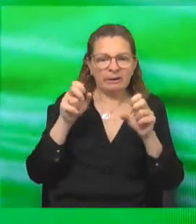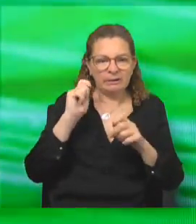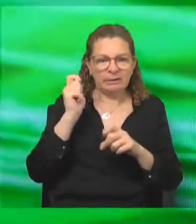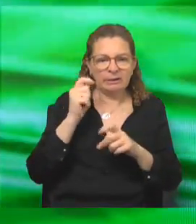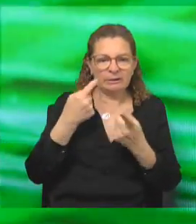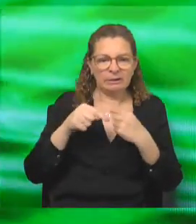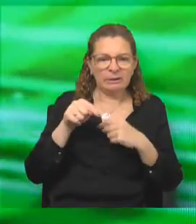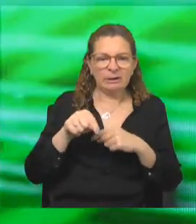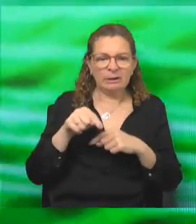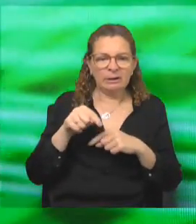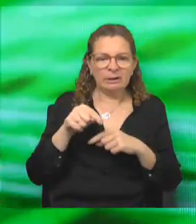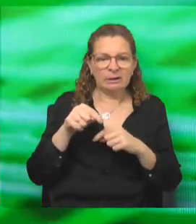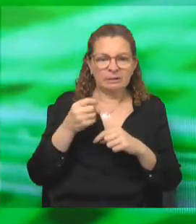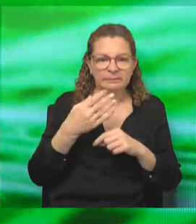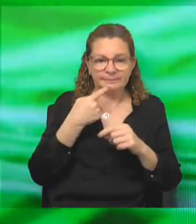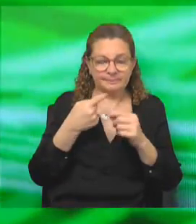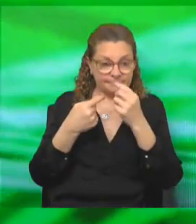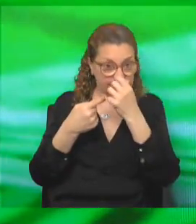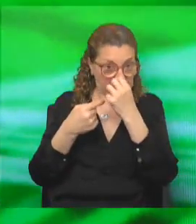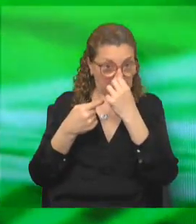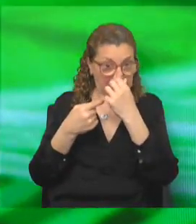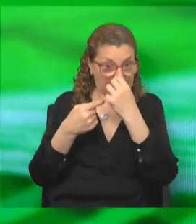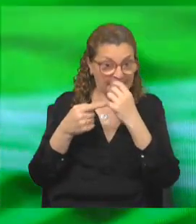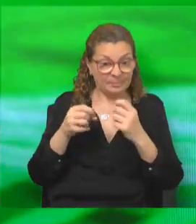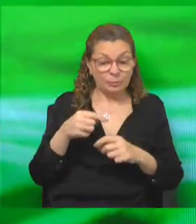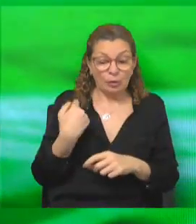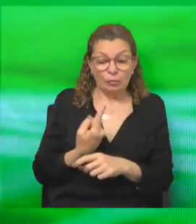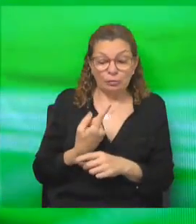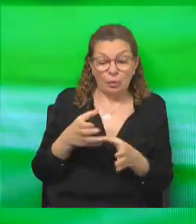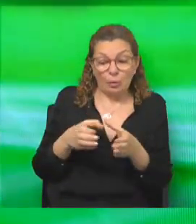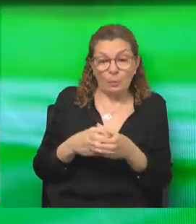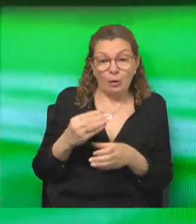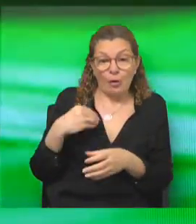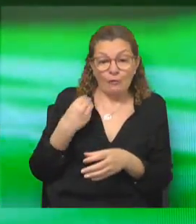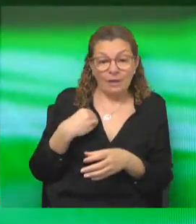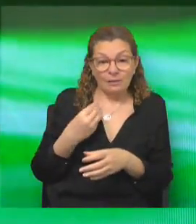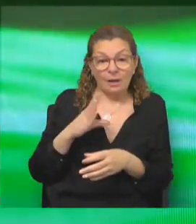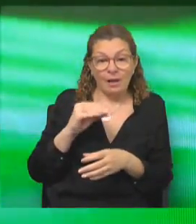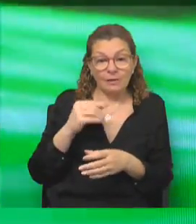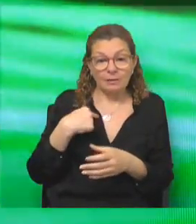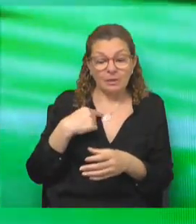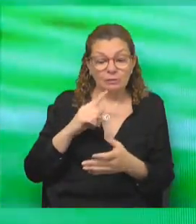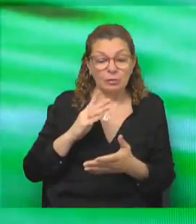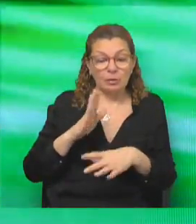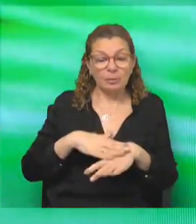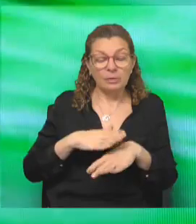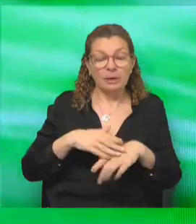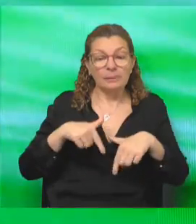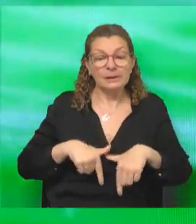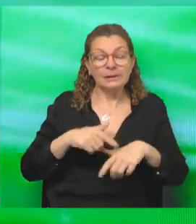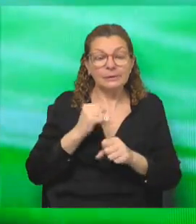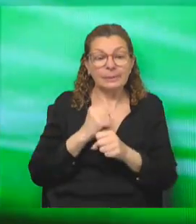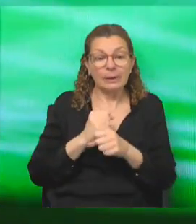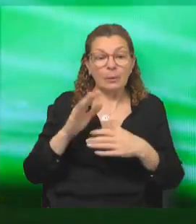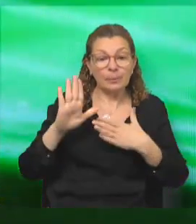entonces eh por eso decimos bueno Nosotros somos confiables quien habla además estuvo en el Ministerio de trabajo nosotros